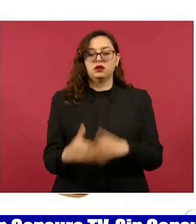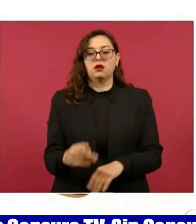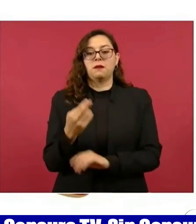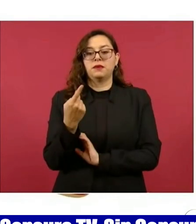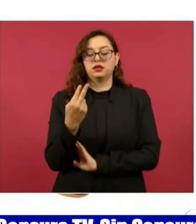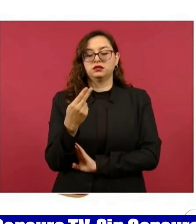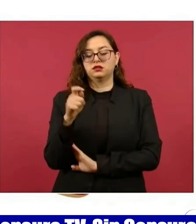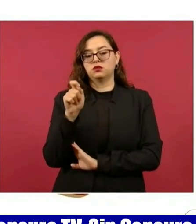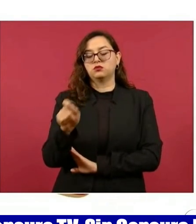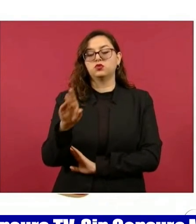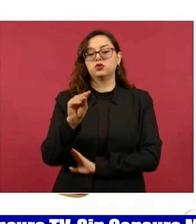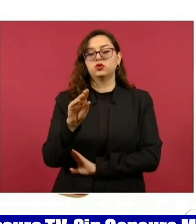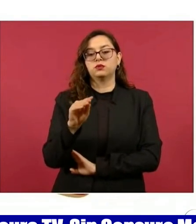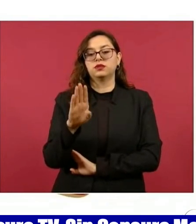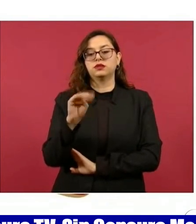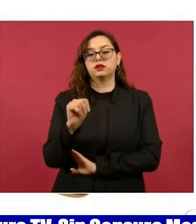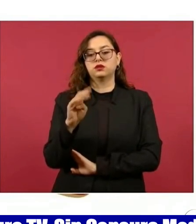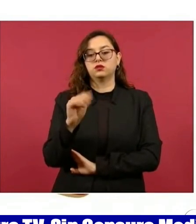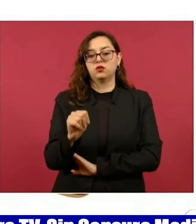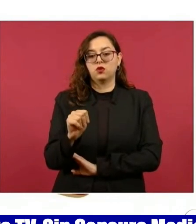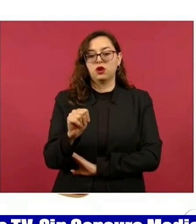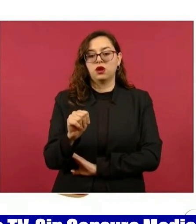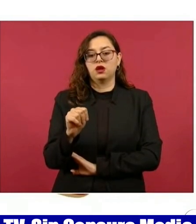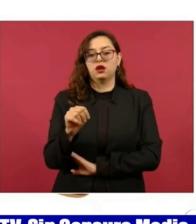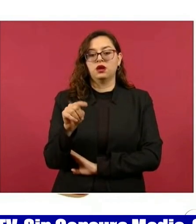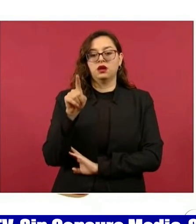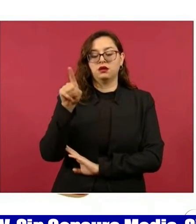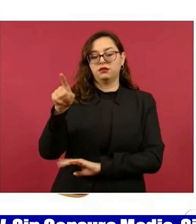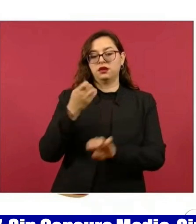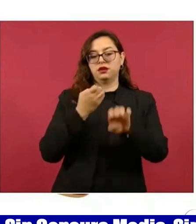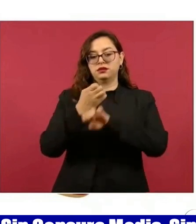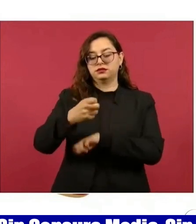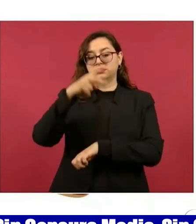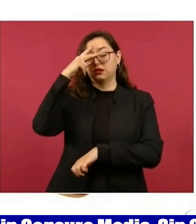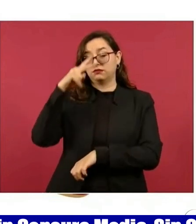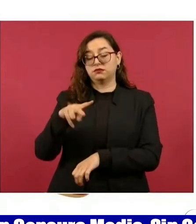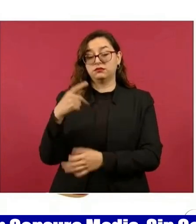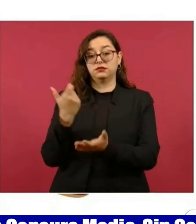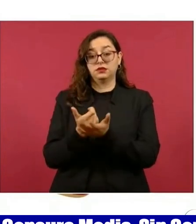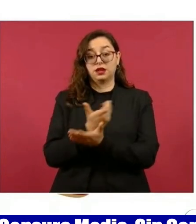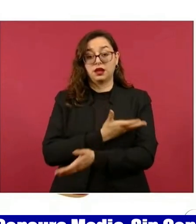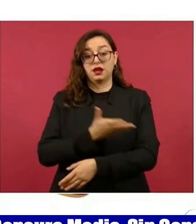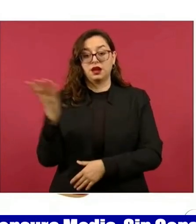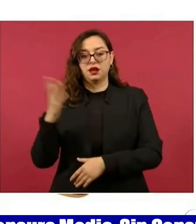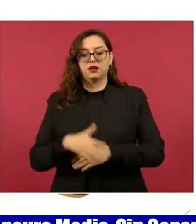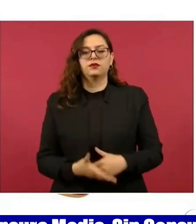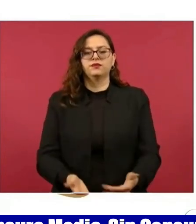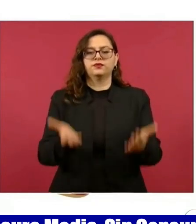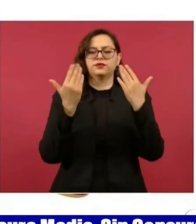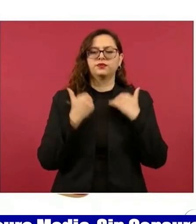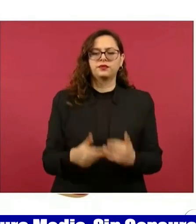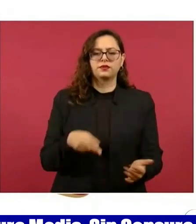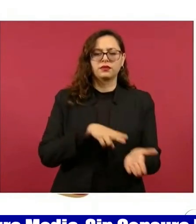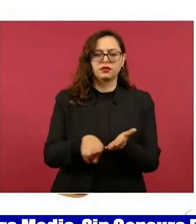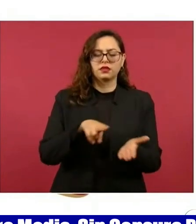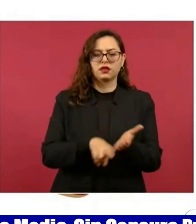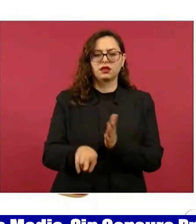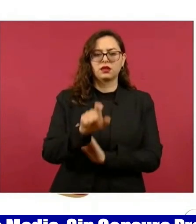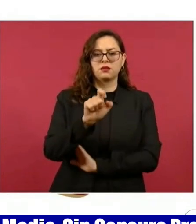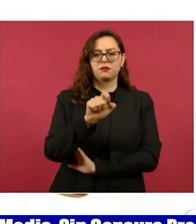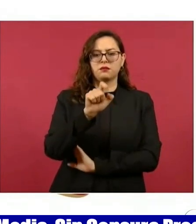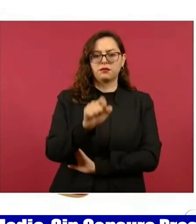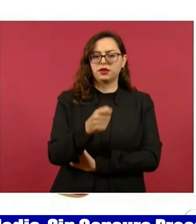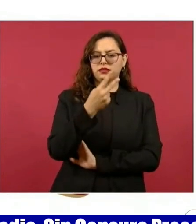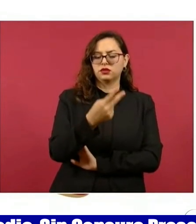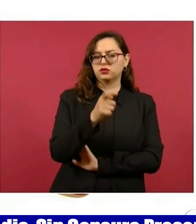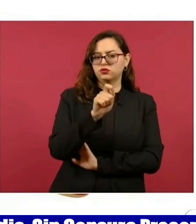pesos con 99 centavos de Shell en Lerma, Estado de México. Para el diésel, las más económicas, 22 pesos con